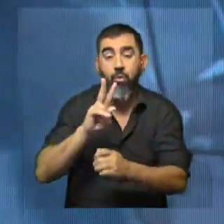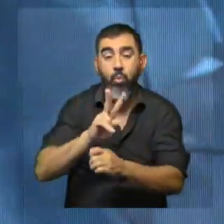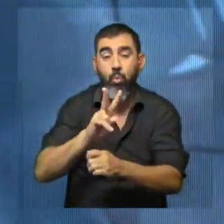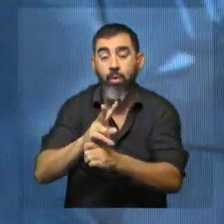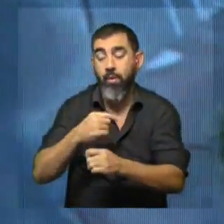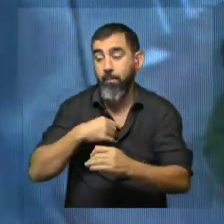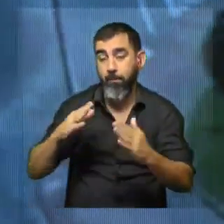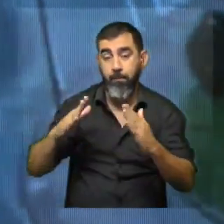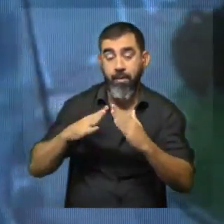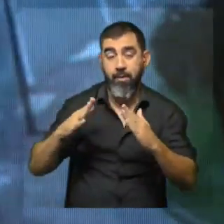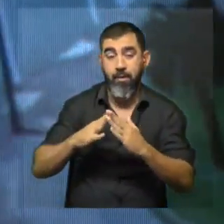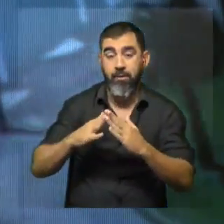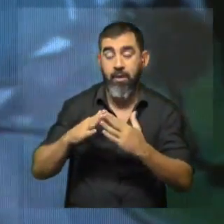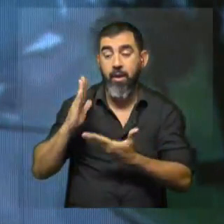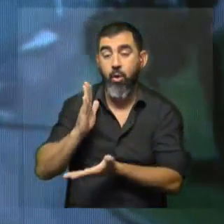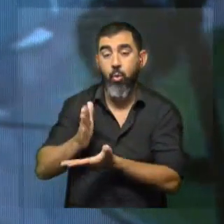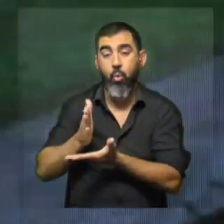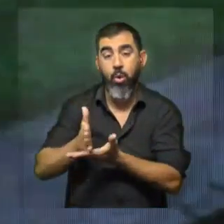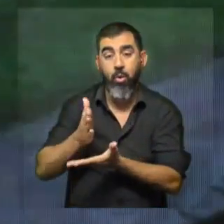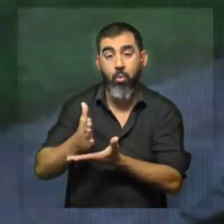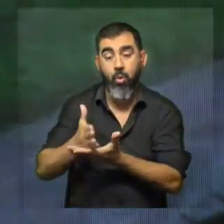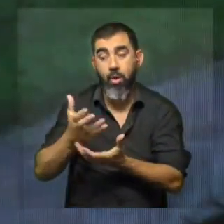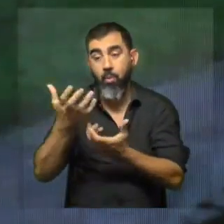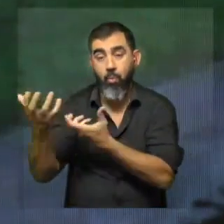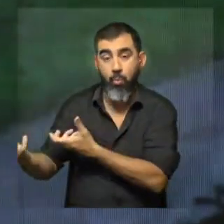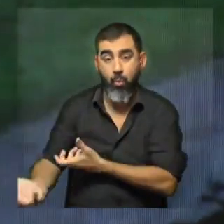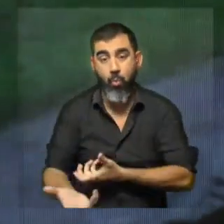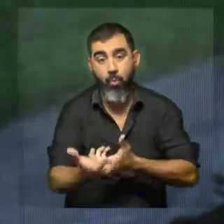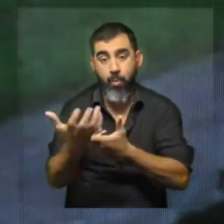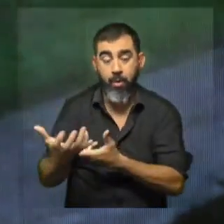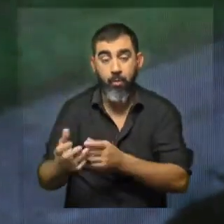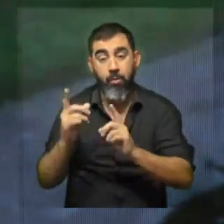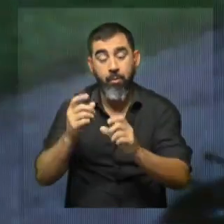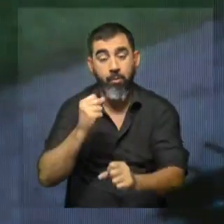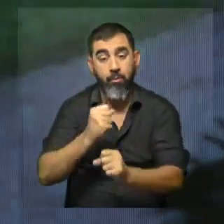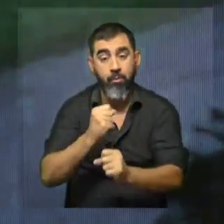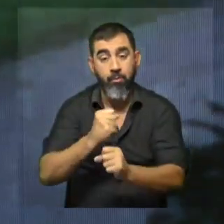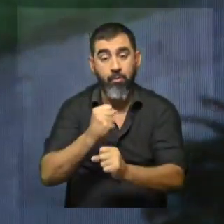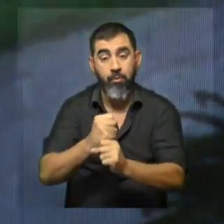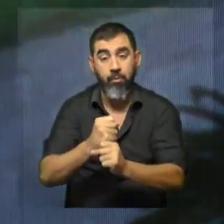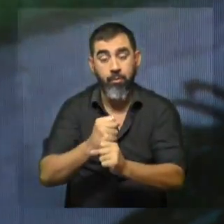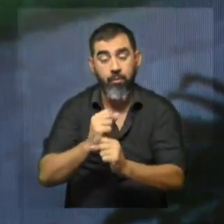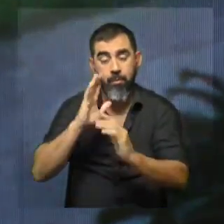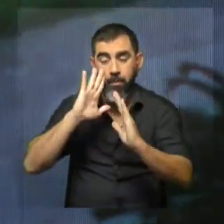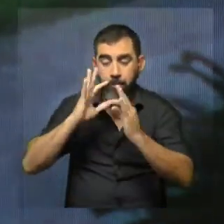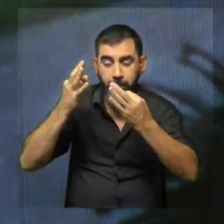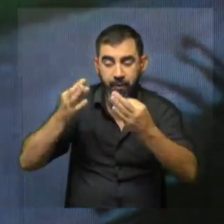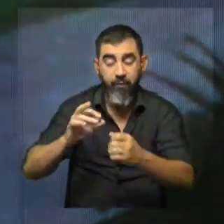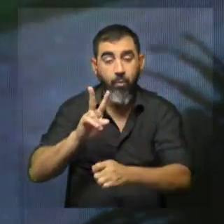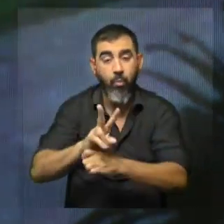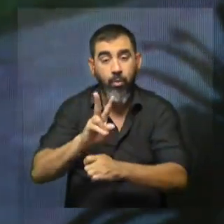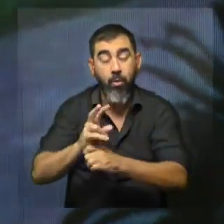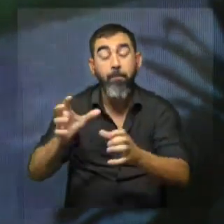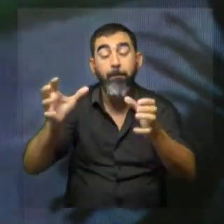sus casas, que ayudaron y colaboraron en la tarea de bomberos, ¿no? Una tarea que además es muy específica, es de cuidado, es